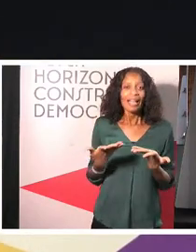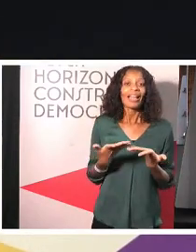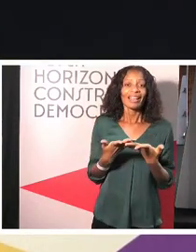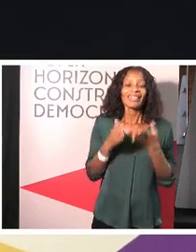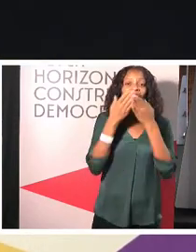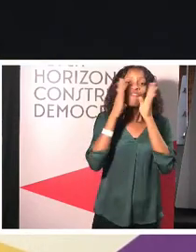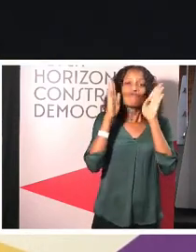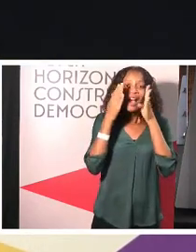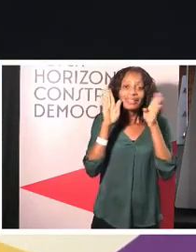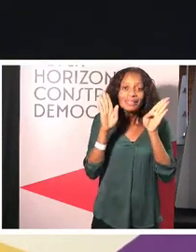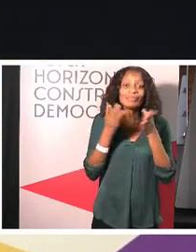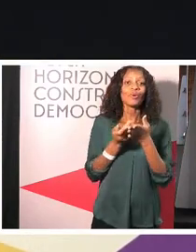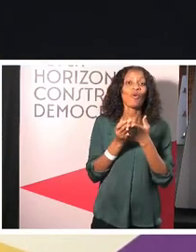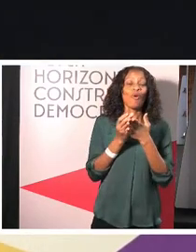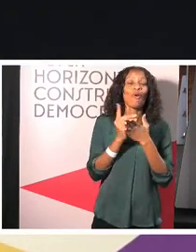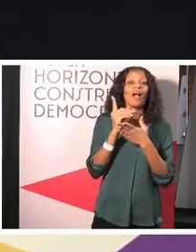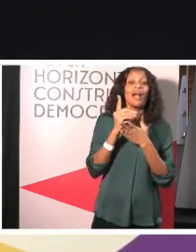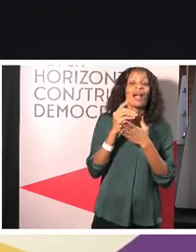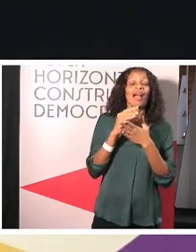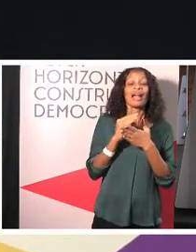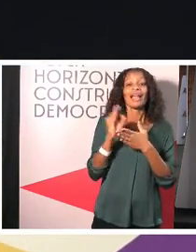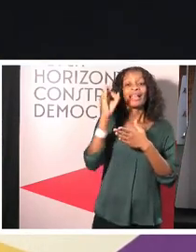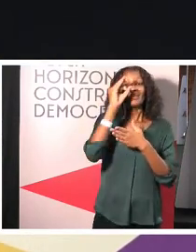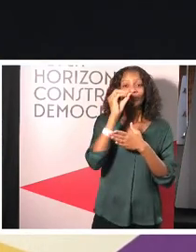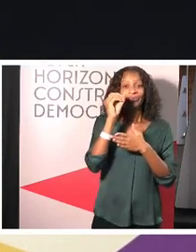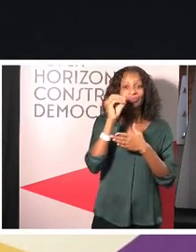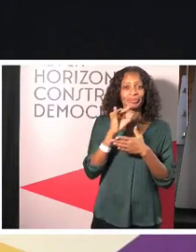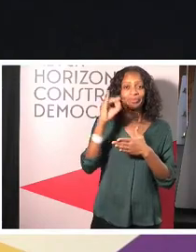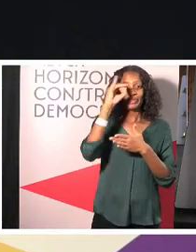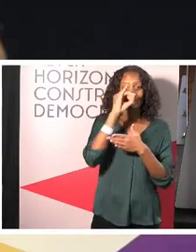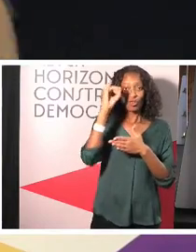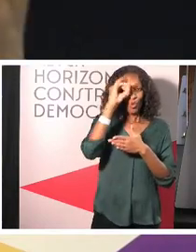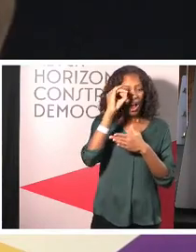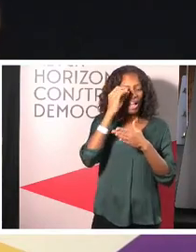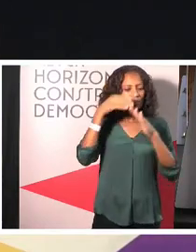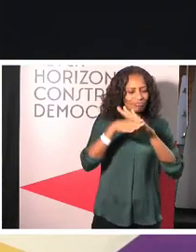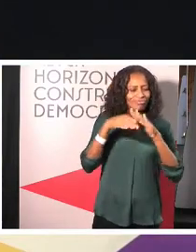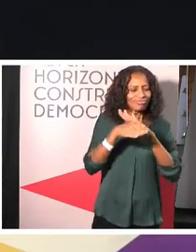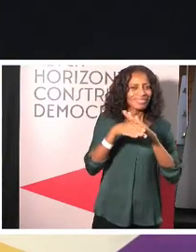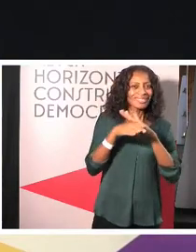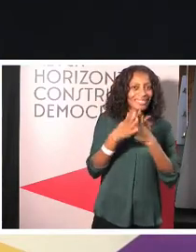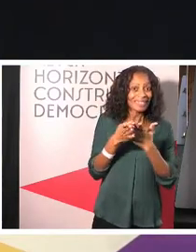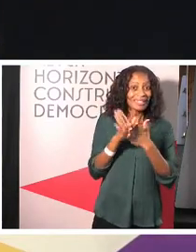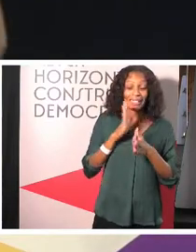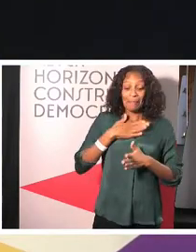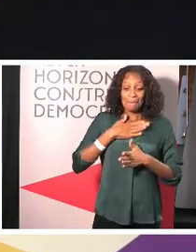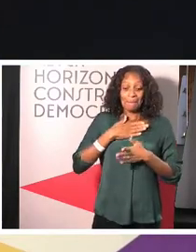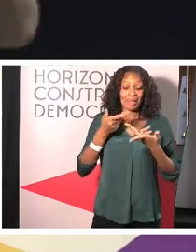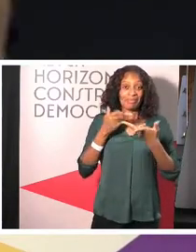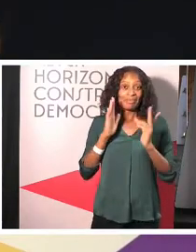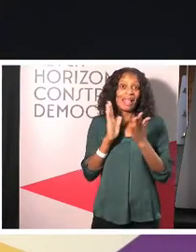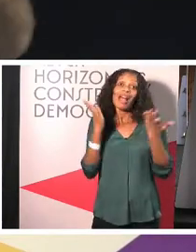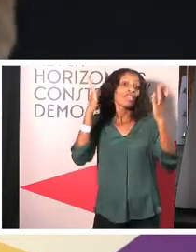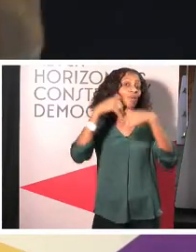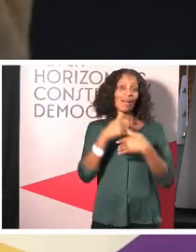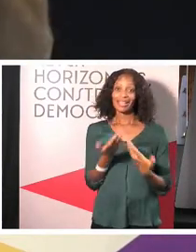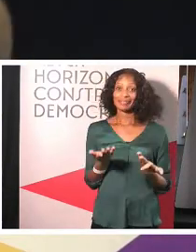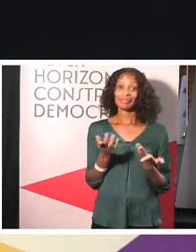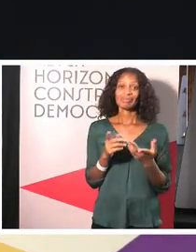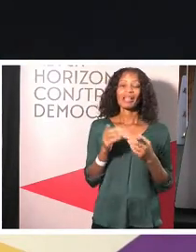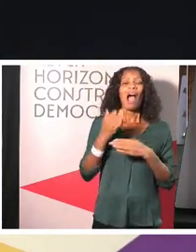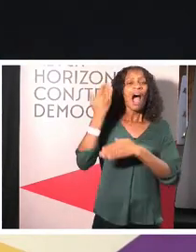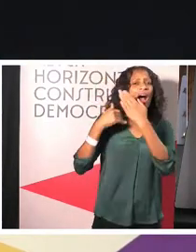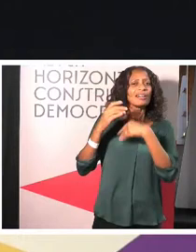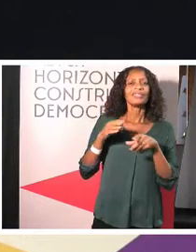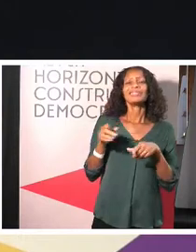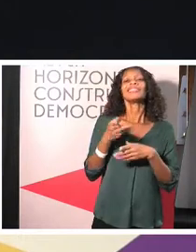nuevo. Lo que han hecho ha sido acceder a nuestro reino de la libertad, y lo que han hecho ha sido extraernos datos en ese